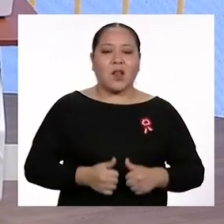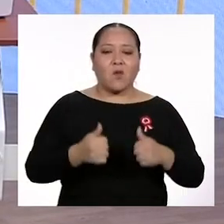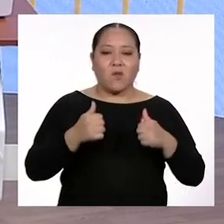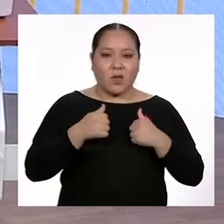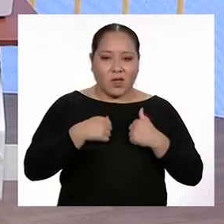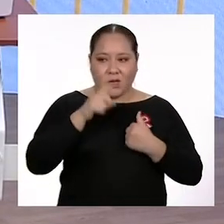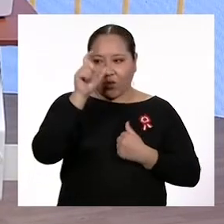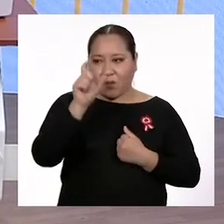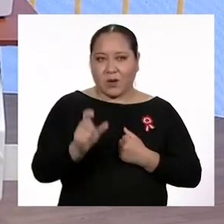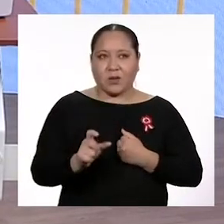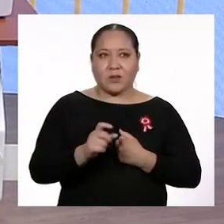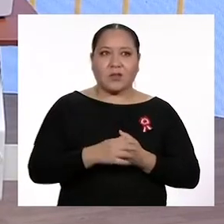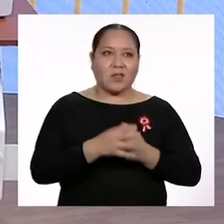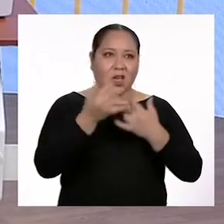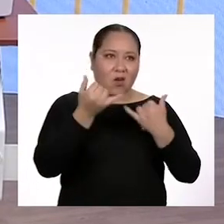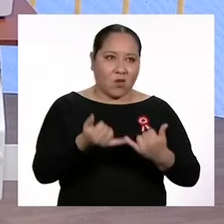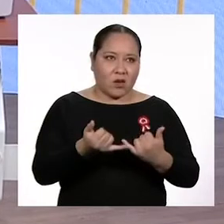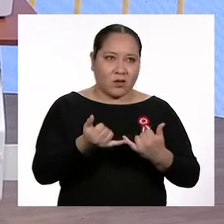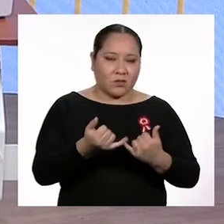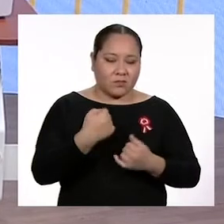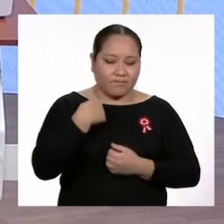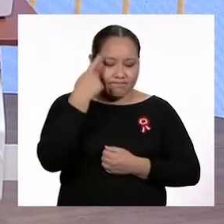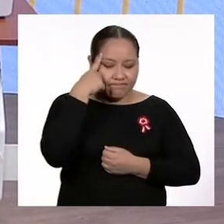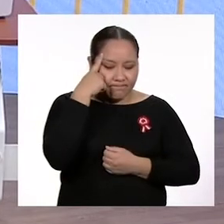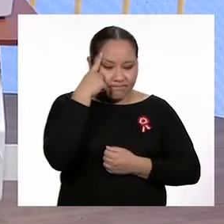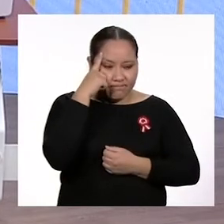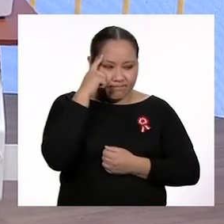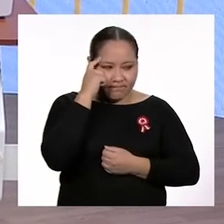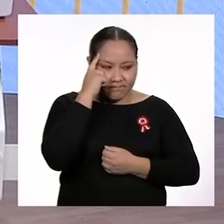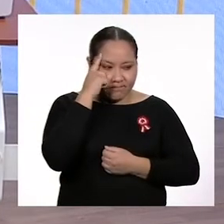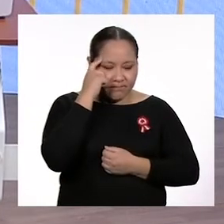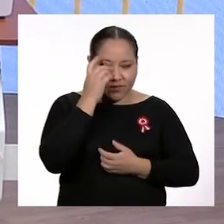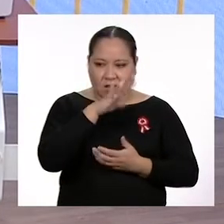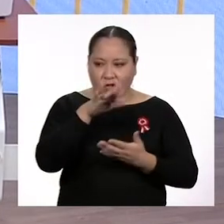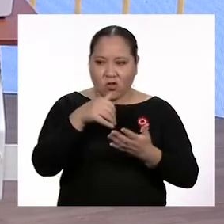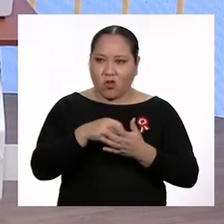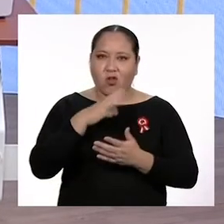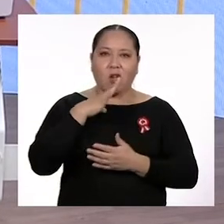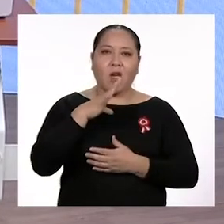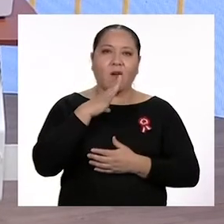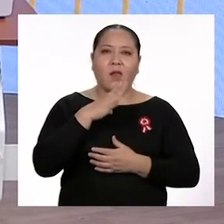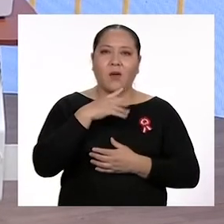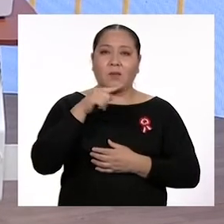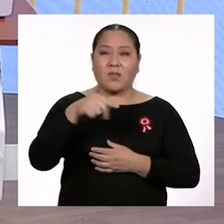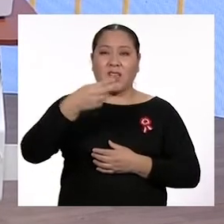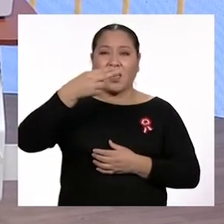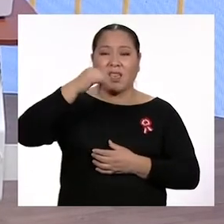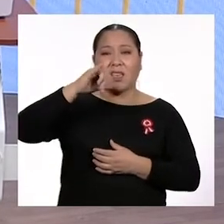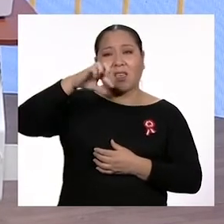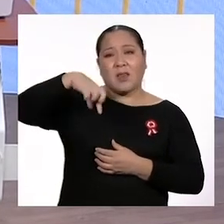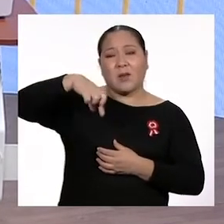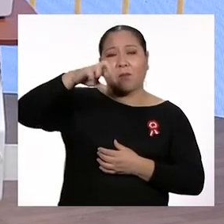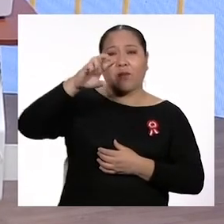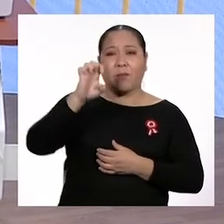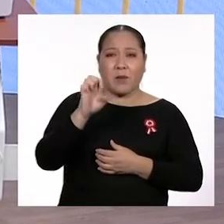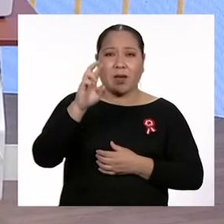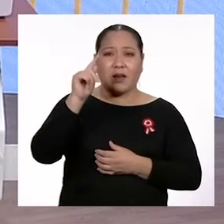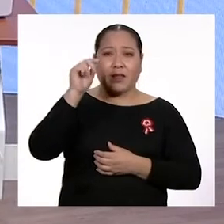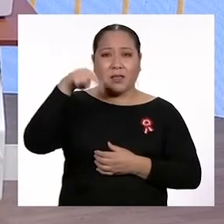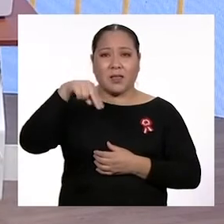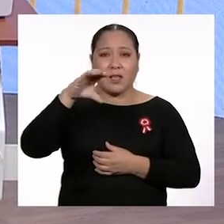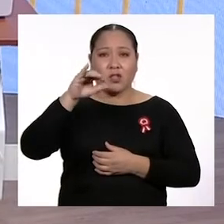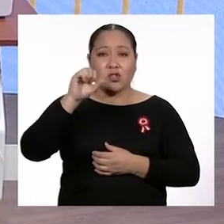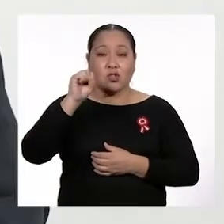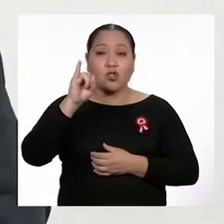un ser humano. Y ahora, pensando en todo lo que venimos hablando sobre hipertensión, Creo que cuidar la salud